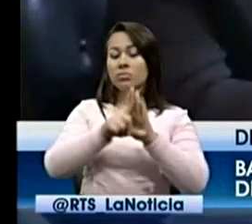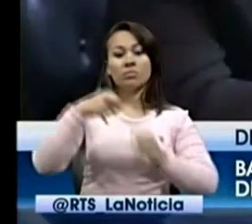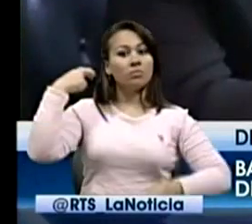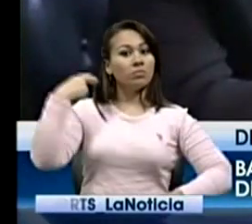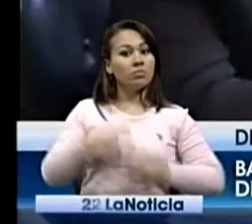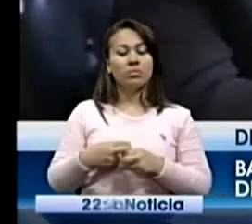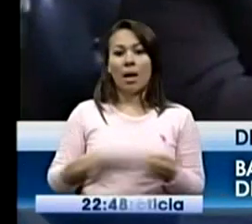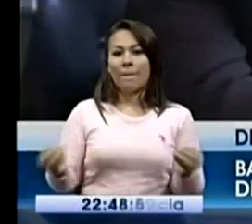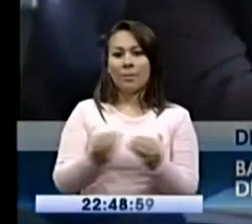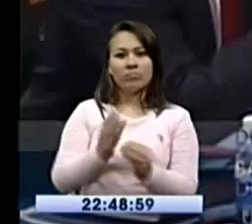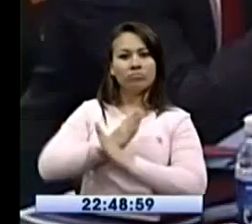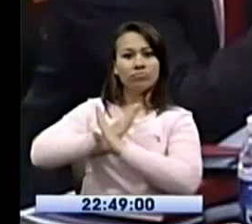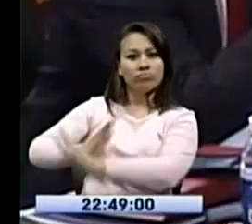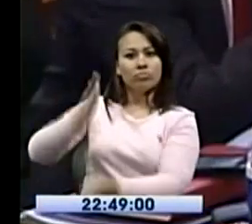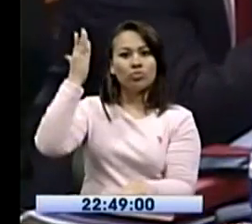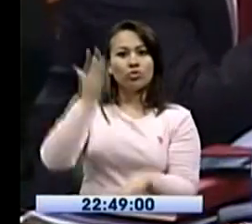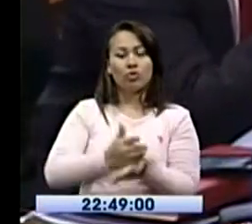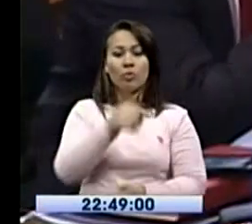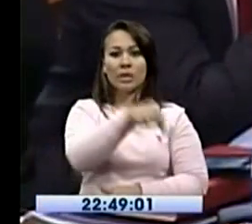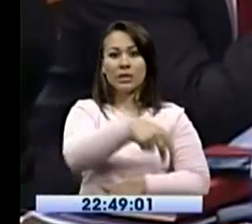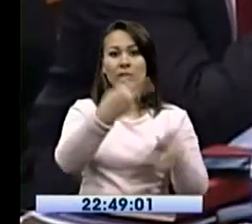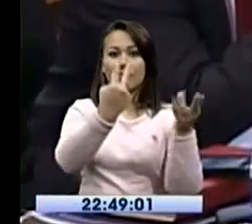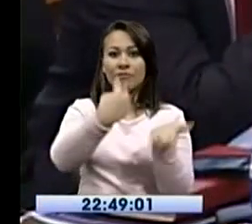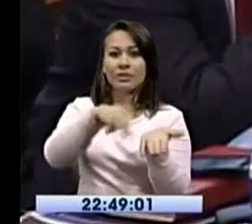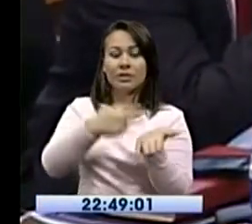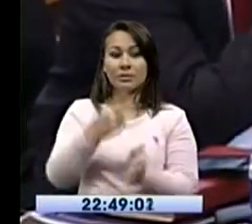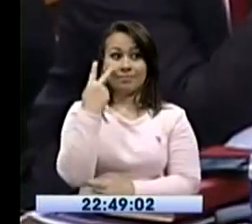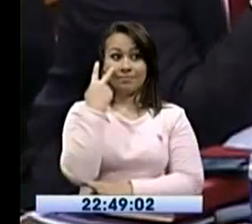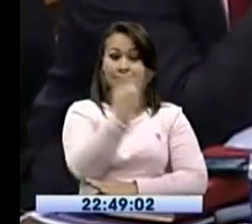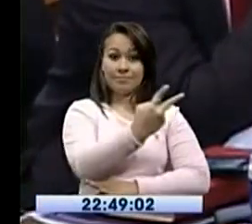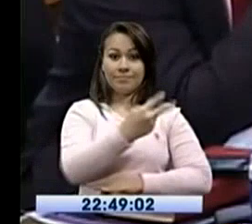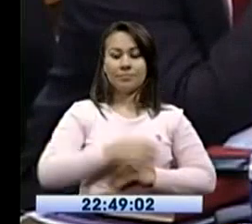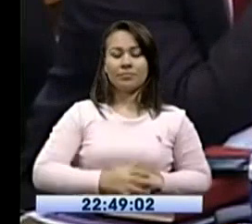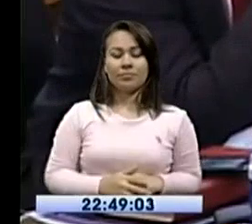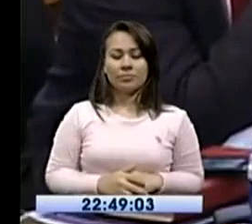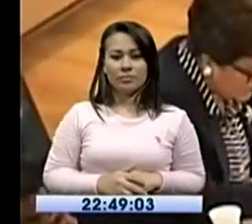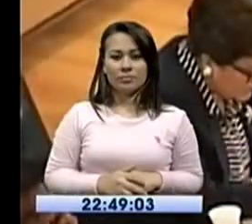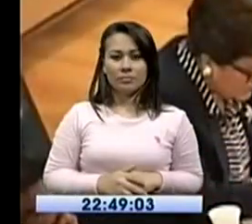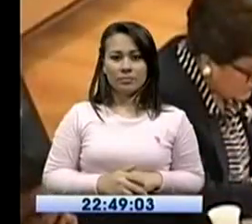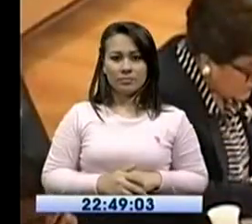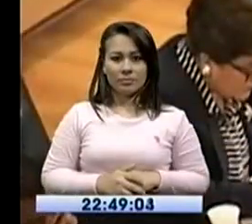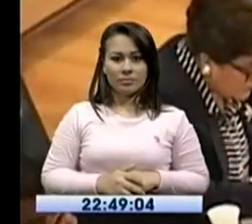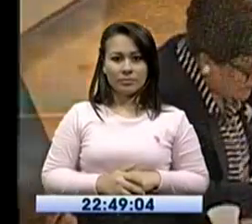sigan dando estos hechos. Con imágenes de Manuel Velázquez, informó Raúl Hernández.